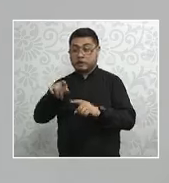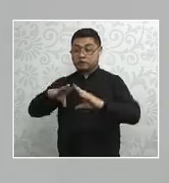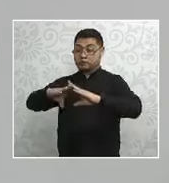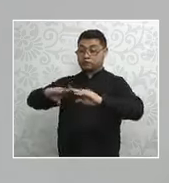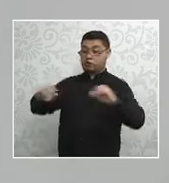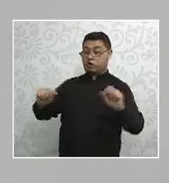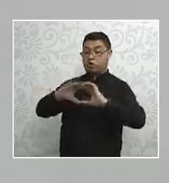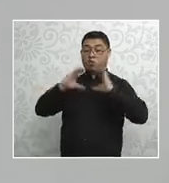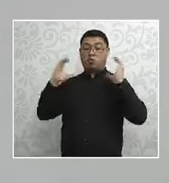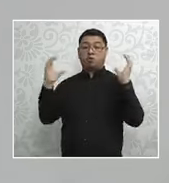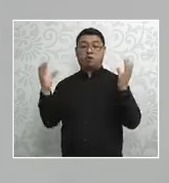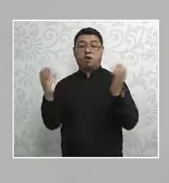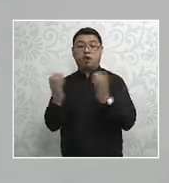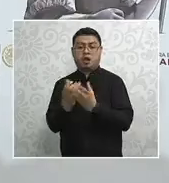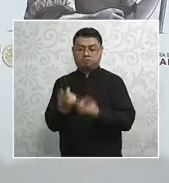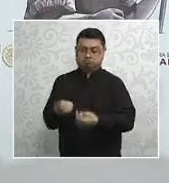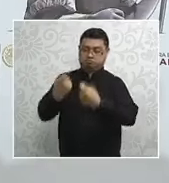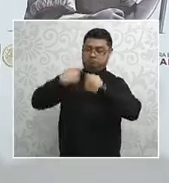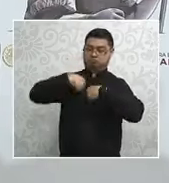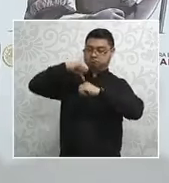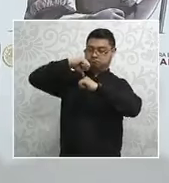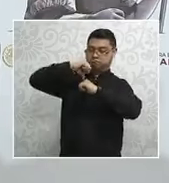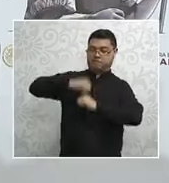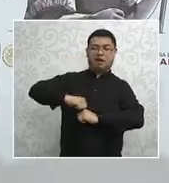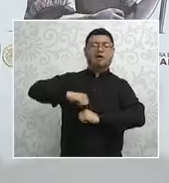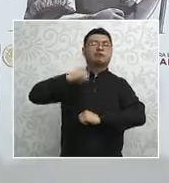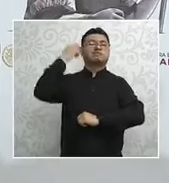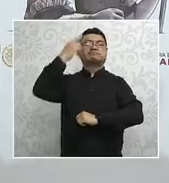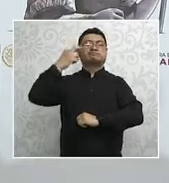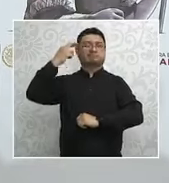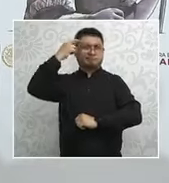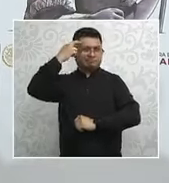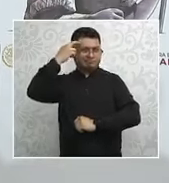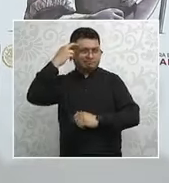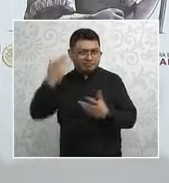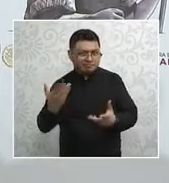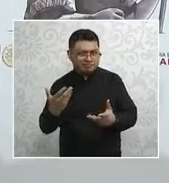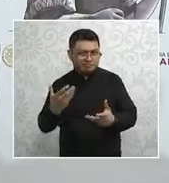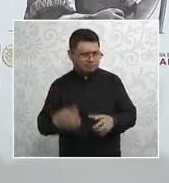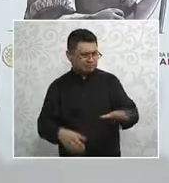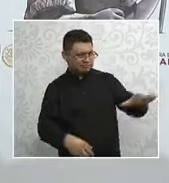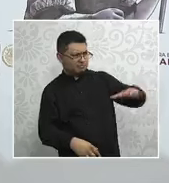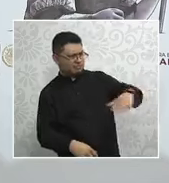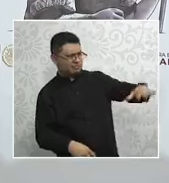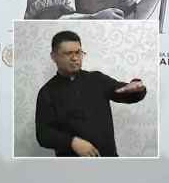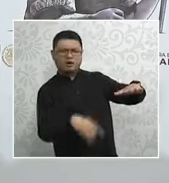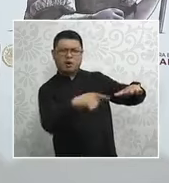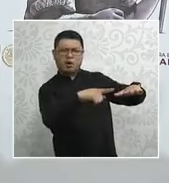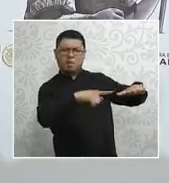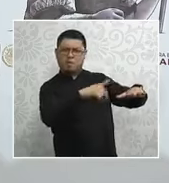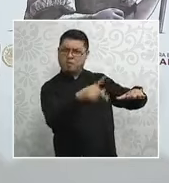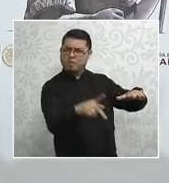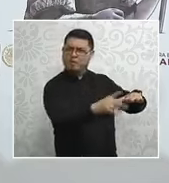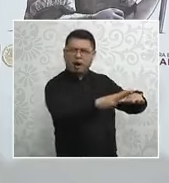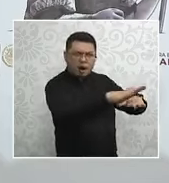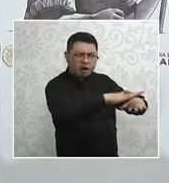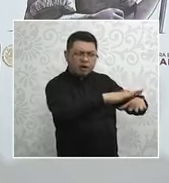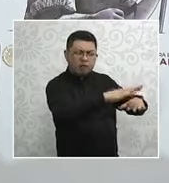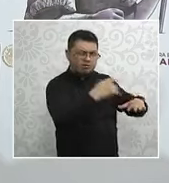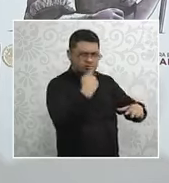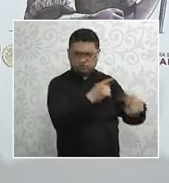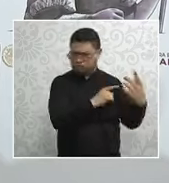quiso nombrar Rey emperador Y entonces el pueblo dijo No no luchamos tanto para hac